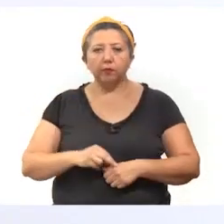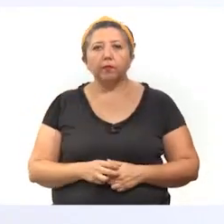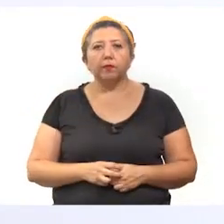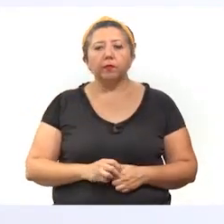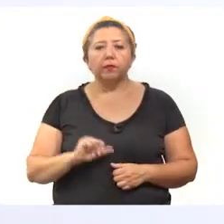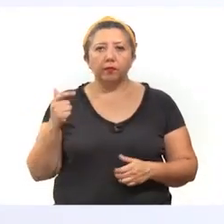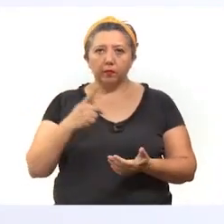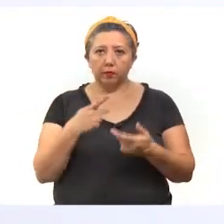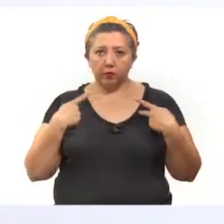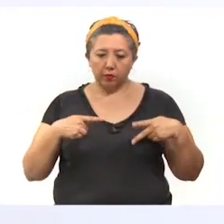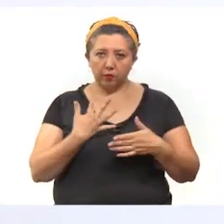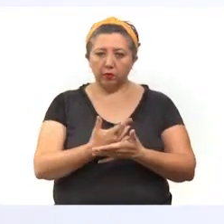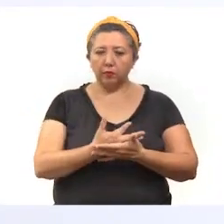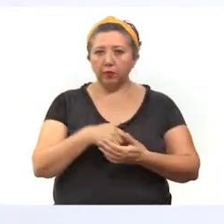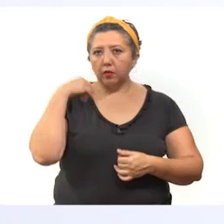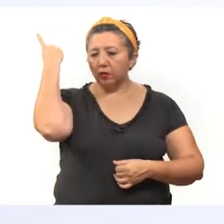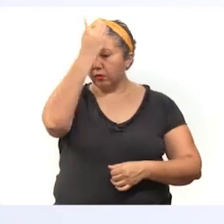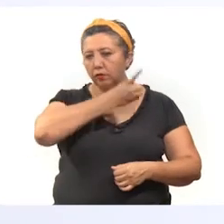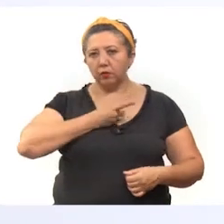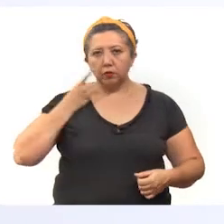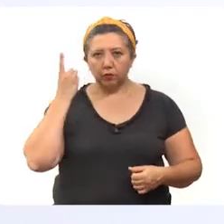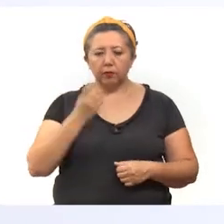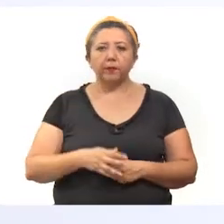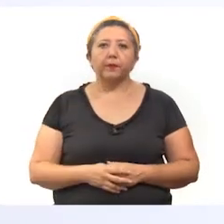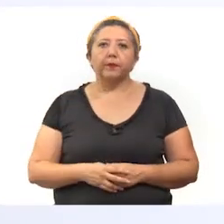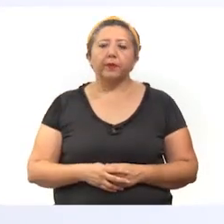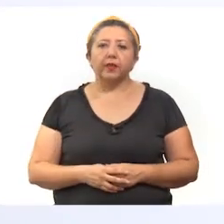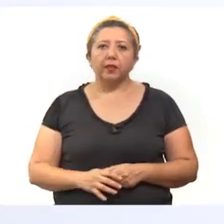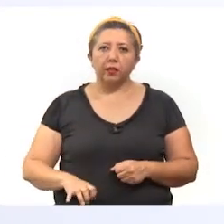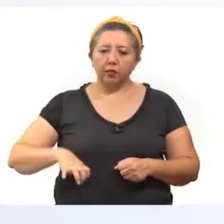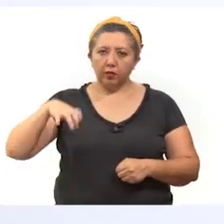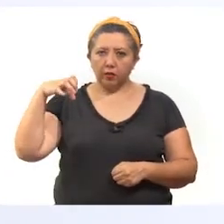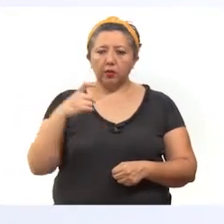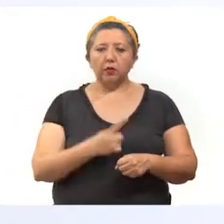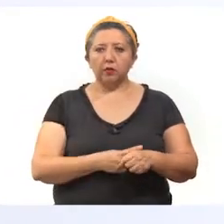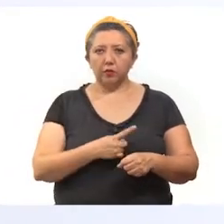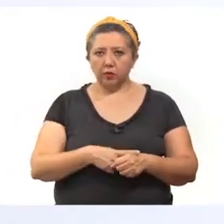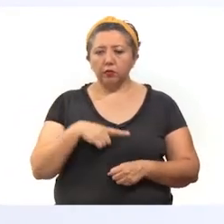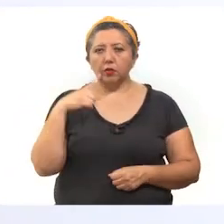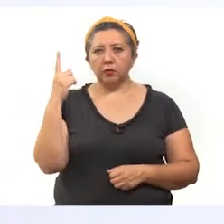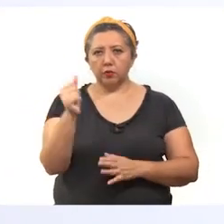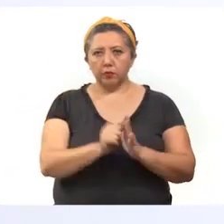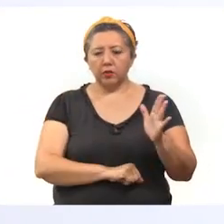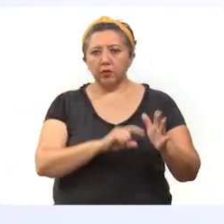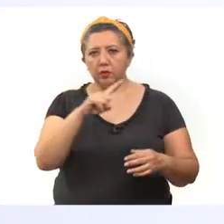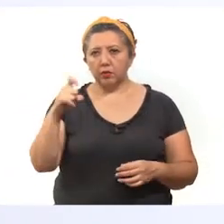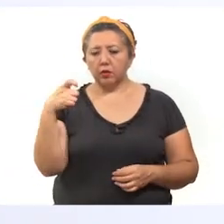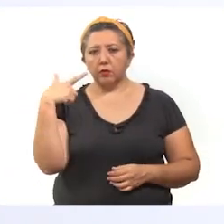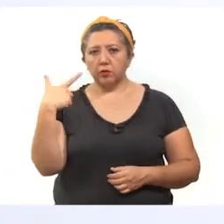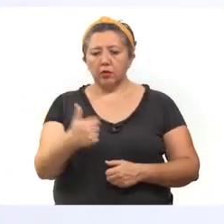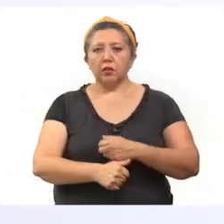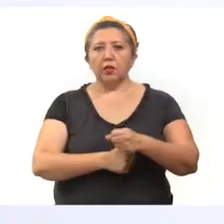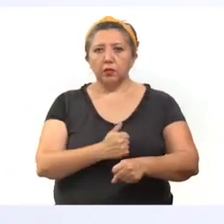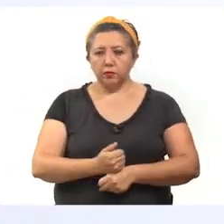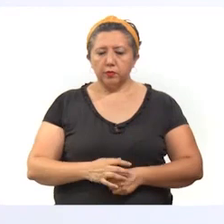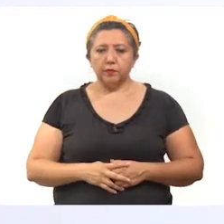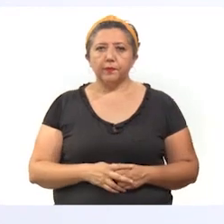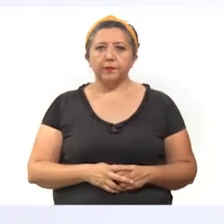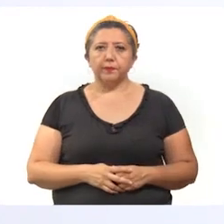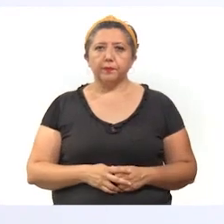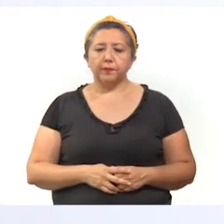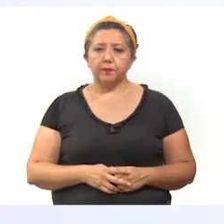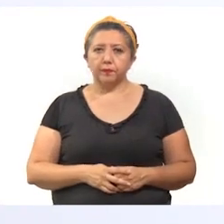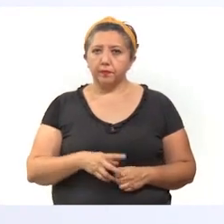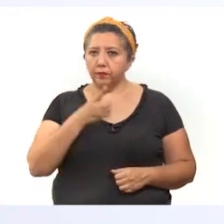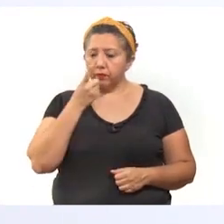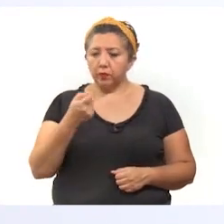y en aislamiento total. Hay otros pacientes a la espera de diagnóstico. El rango de edad de los casos es de 1 mes a